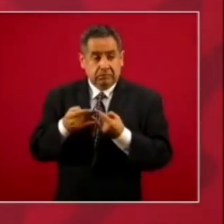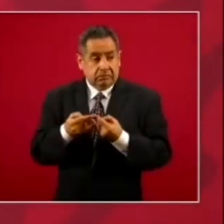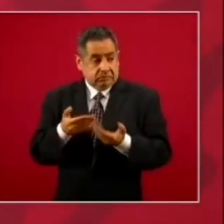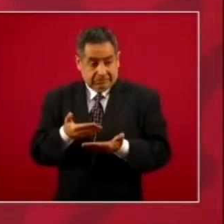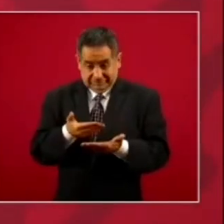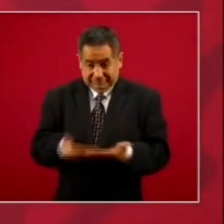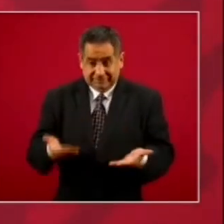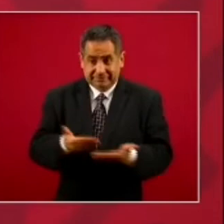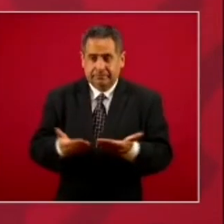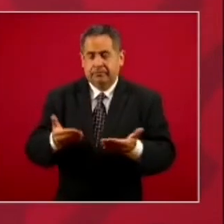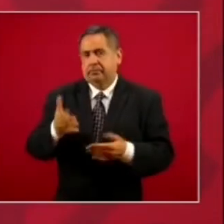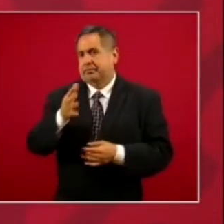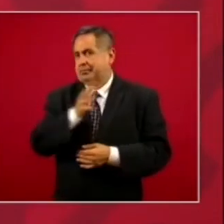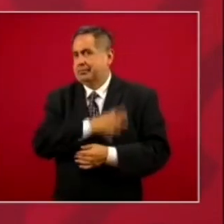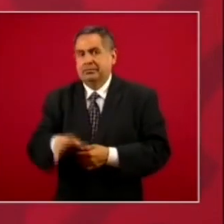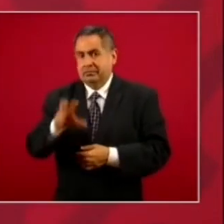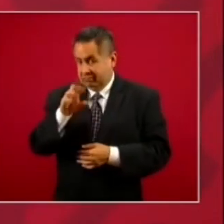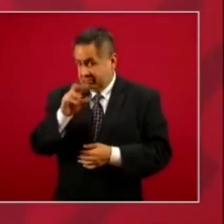estamos